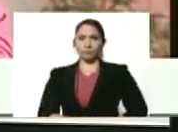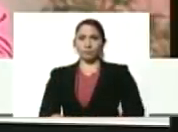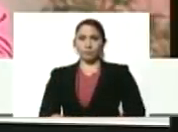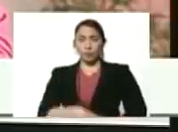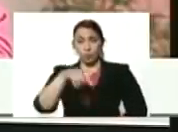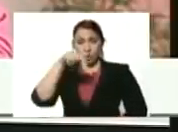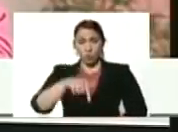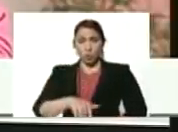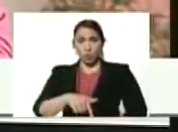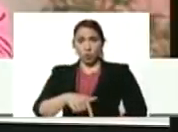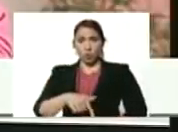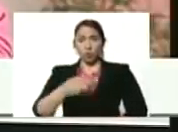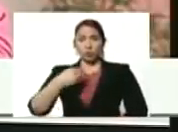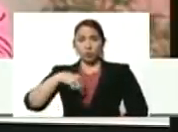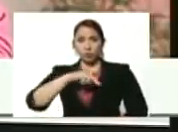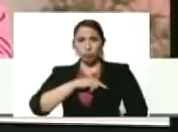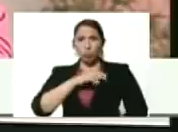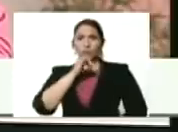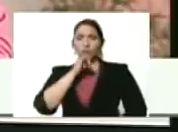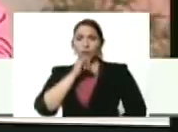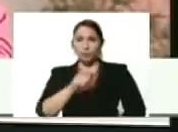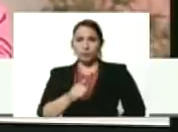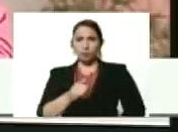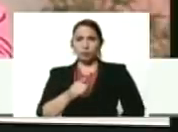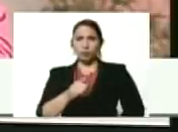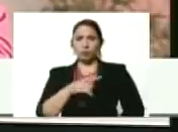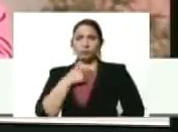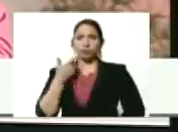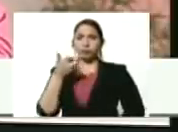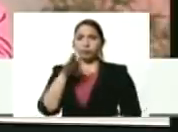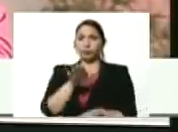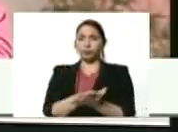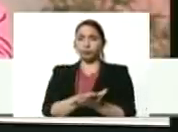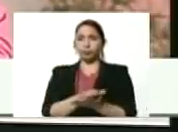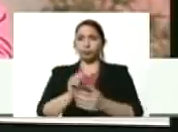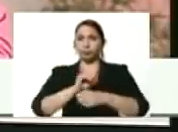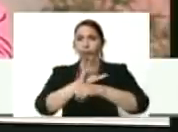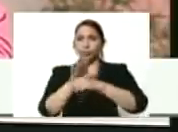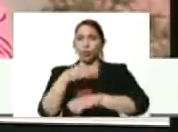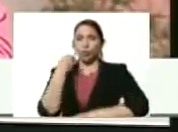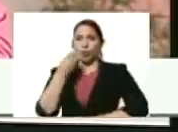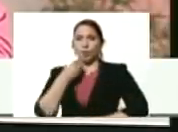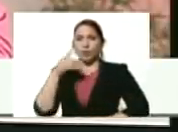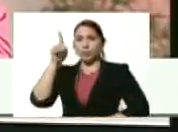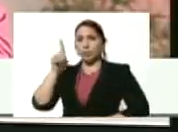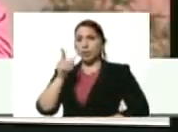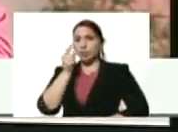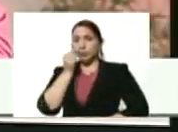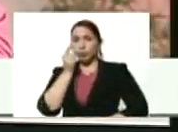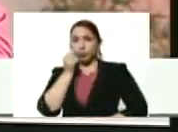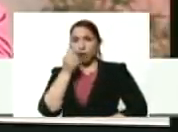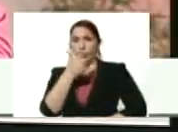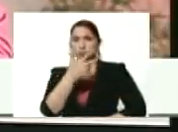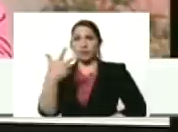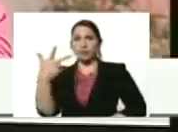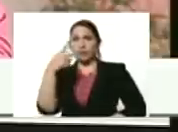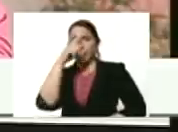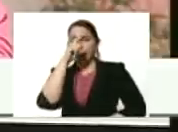Hoy tuvimos el fallecimiento, lamentablemente, por COVID, de un joven diputado de 33 años,